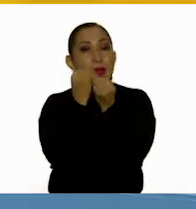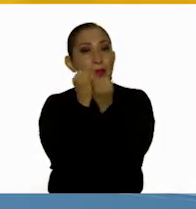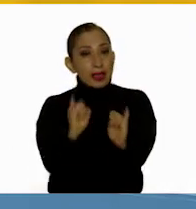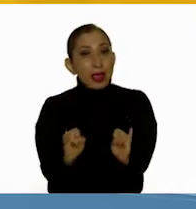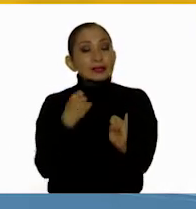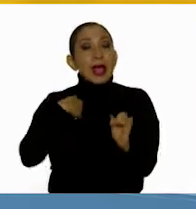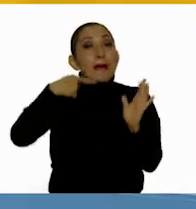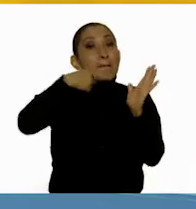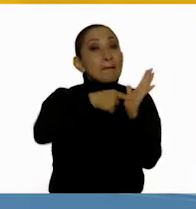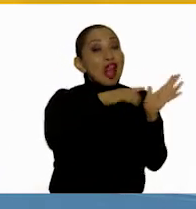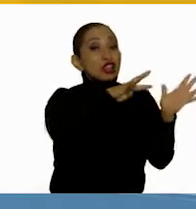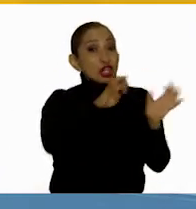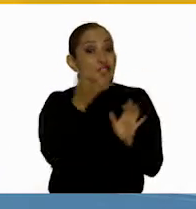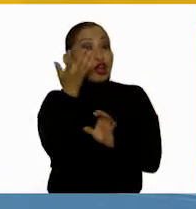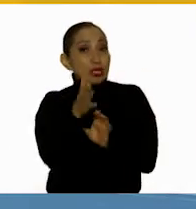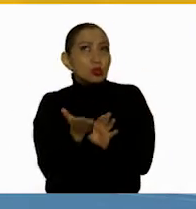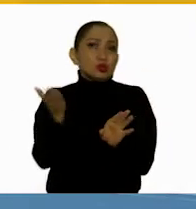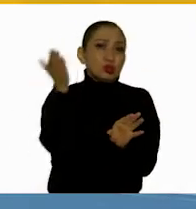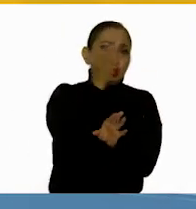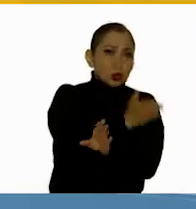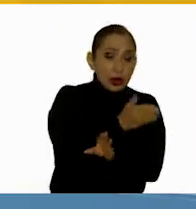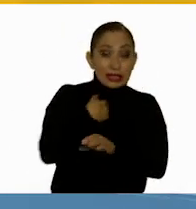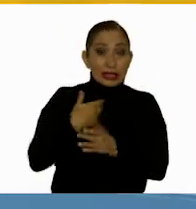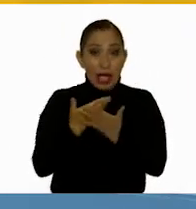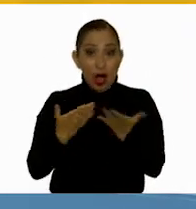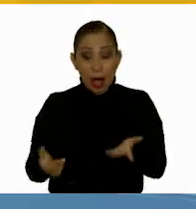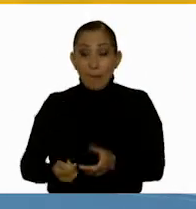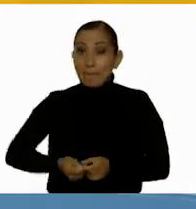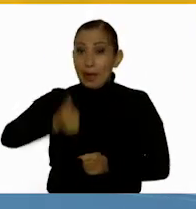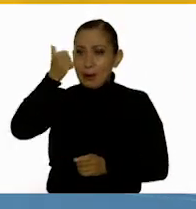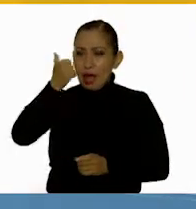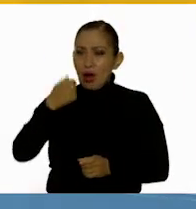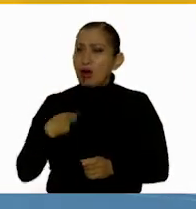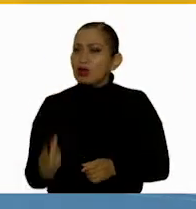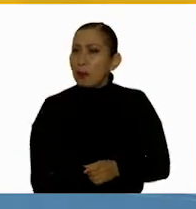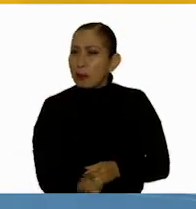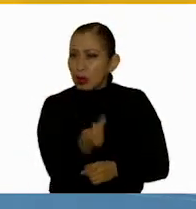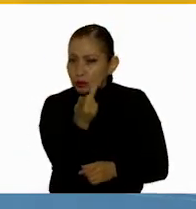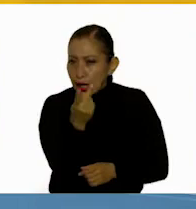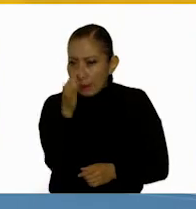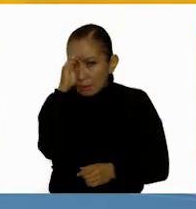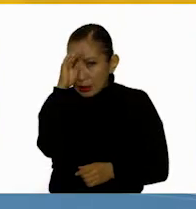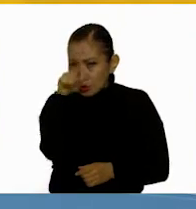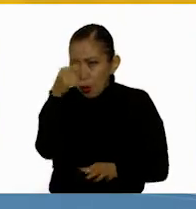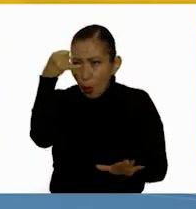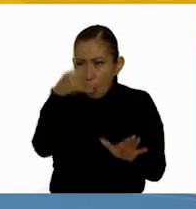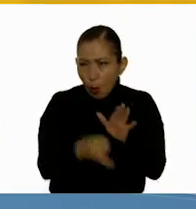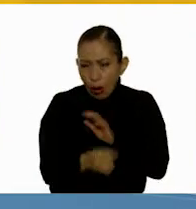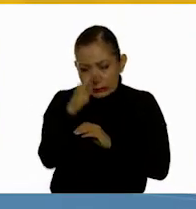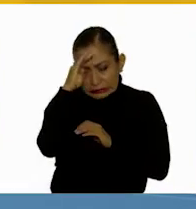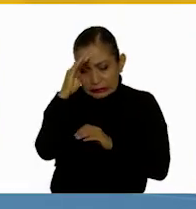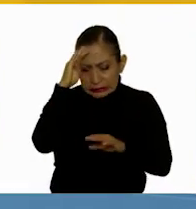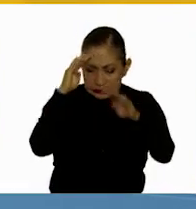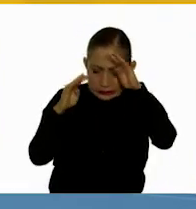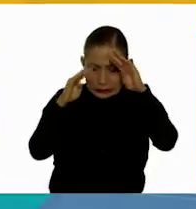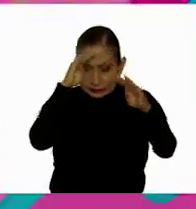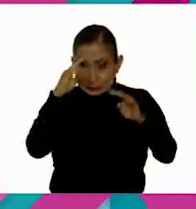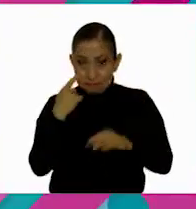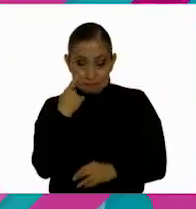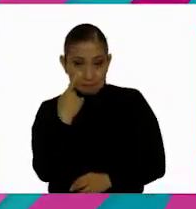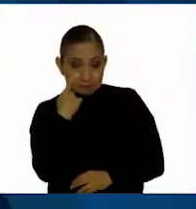comenzó en 1810. Y aquí viene la primera gran pregunta, así que piensen muy bien antes de contestar, ¿eh? A